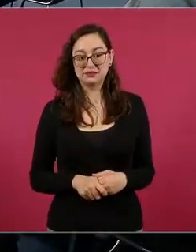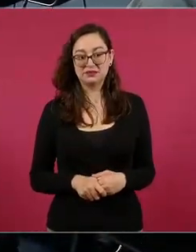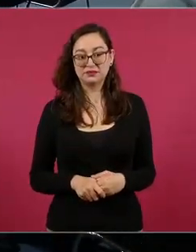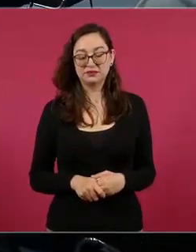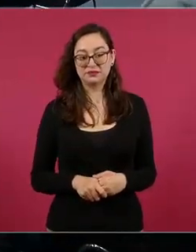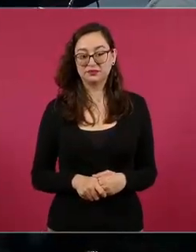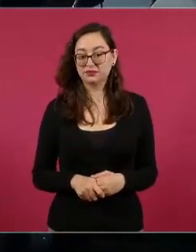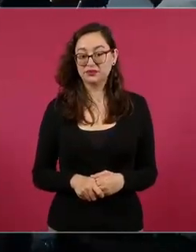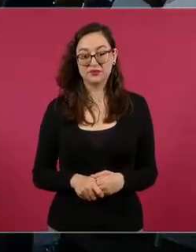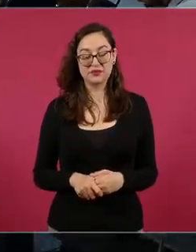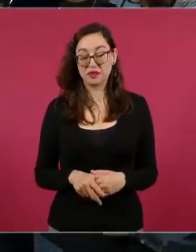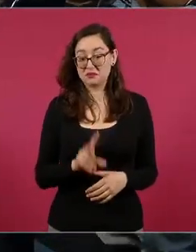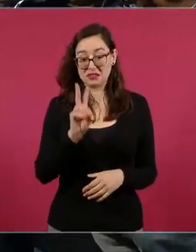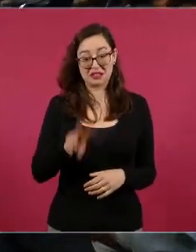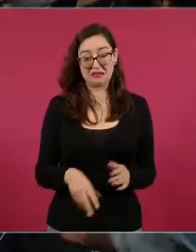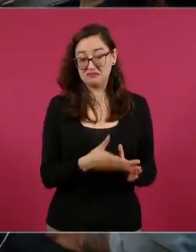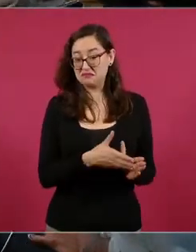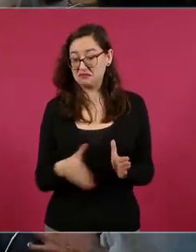Entonces hicieron mucho daño